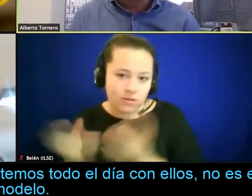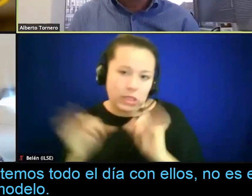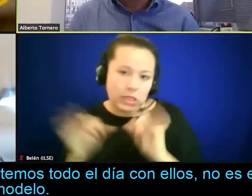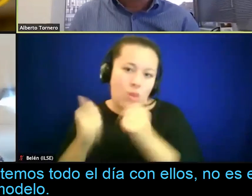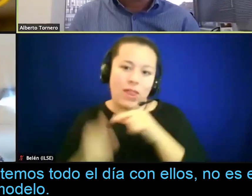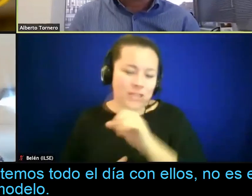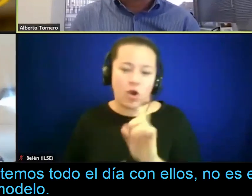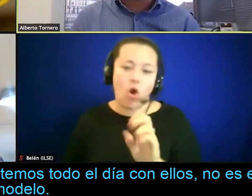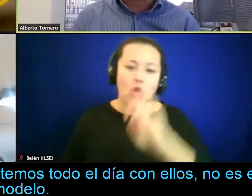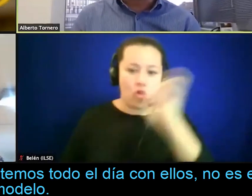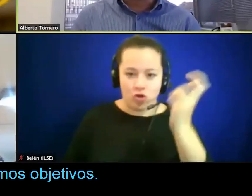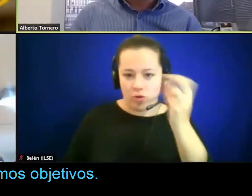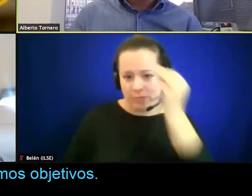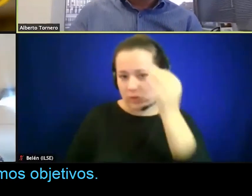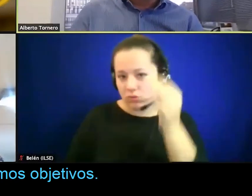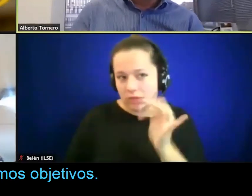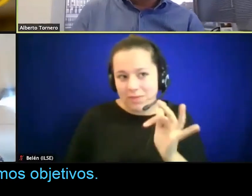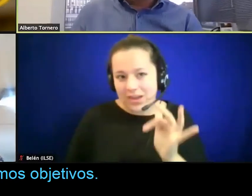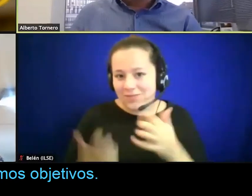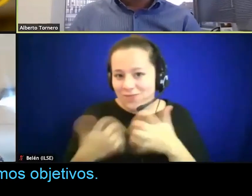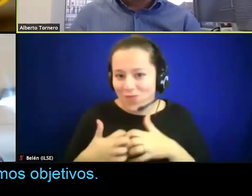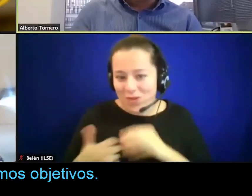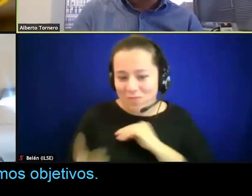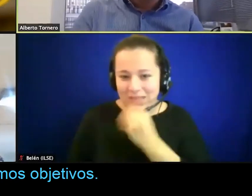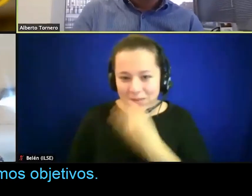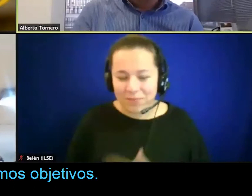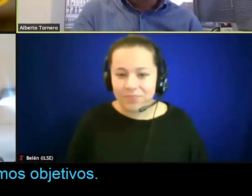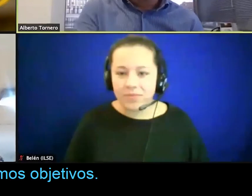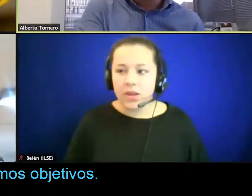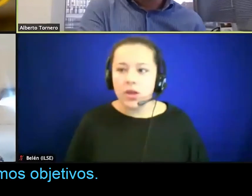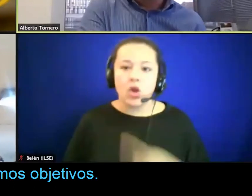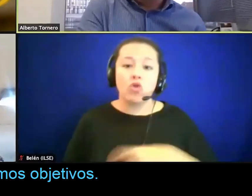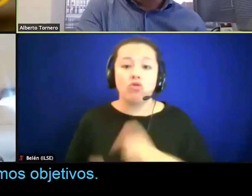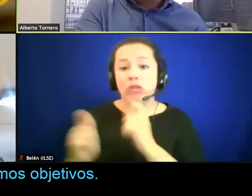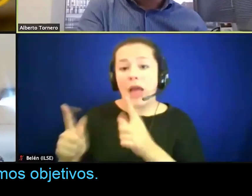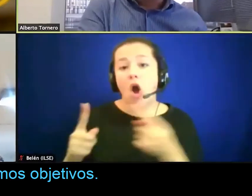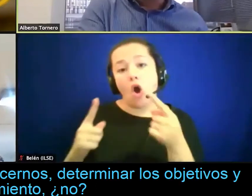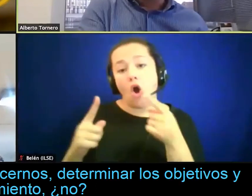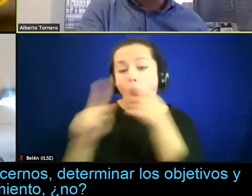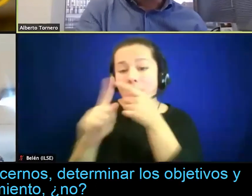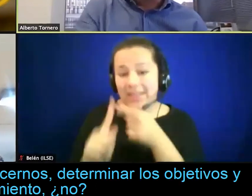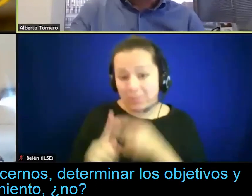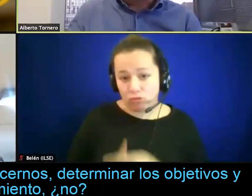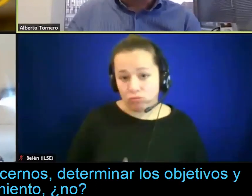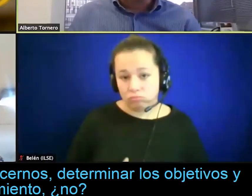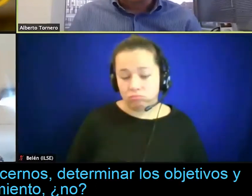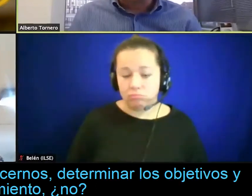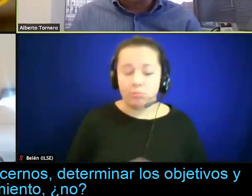creo que además está funcionando bastante bien, y ponemos objetivos, es decir, el modelo es